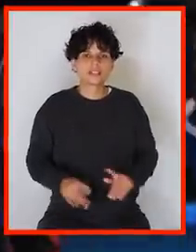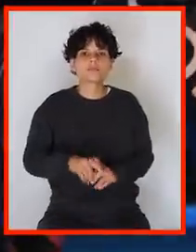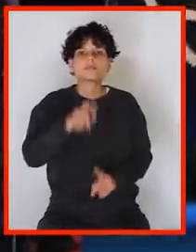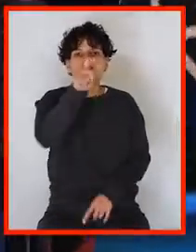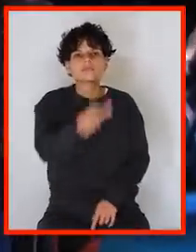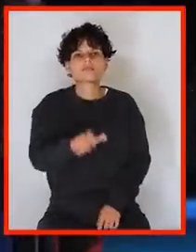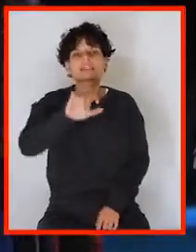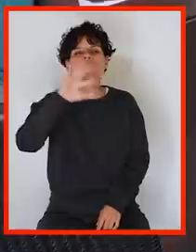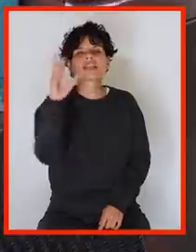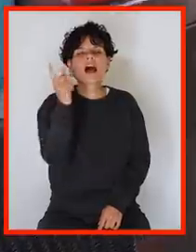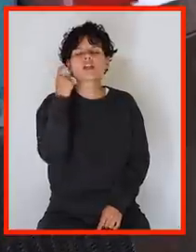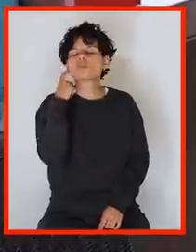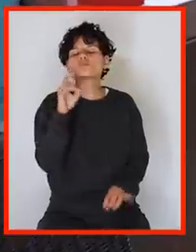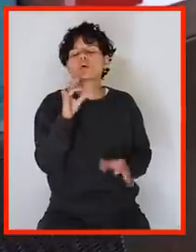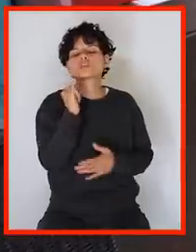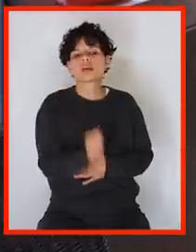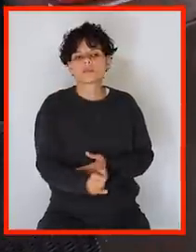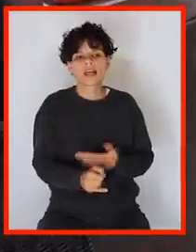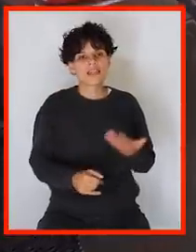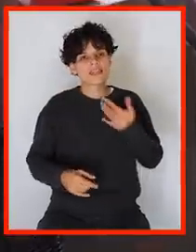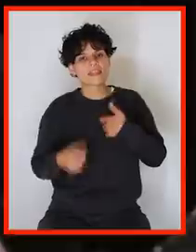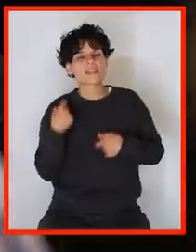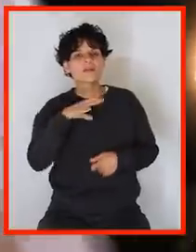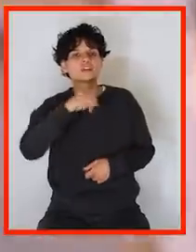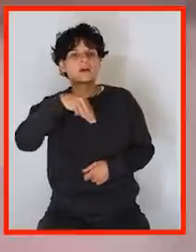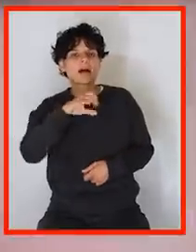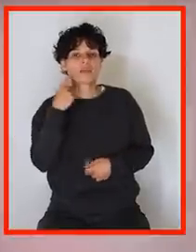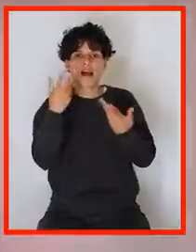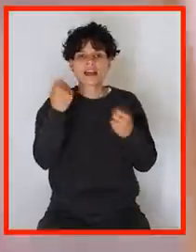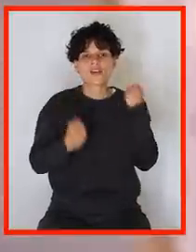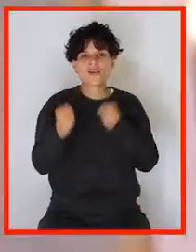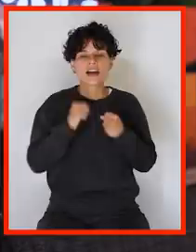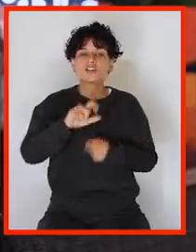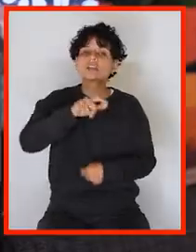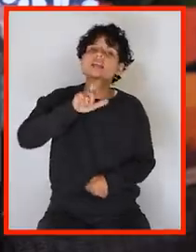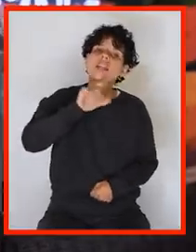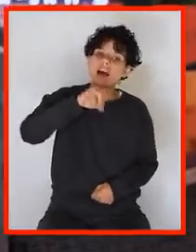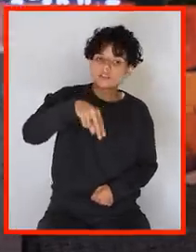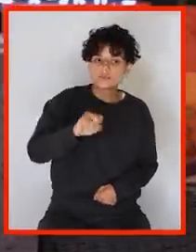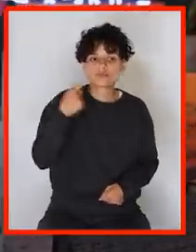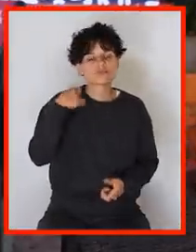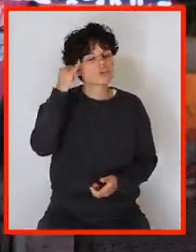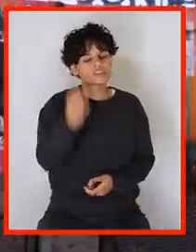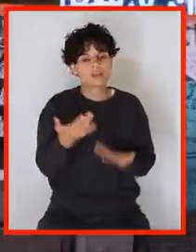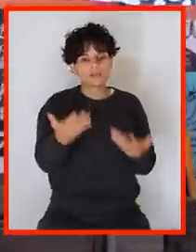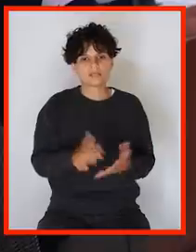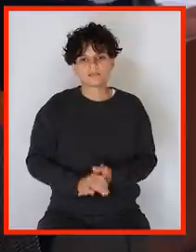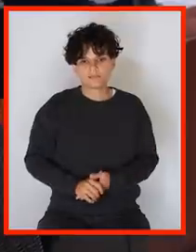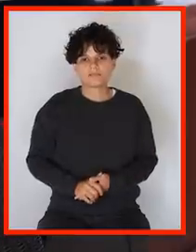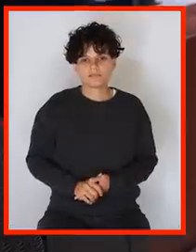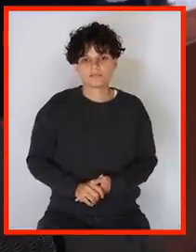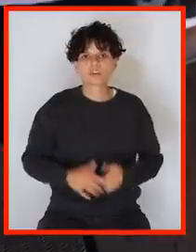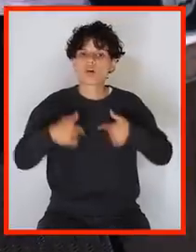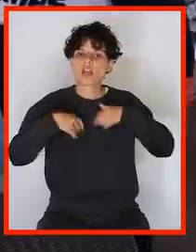Ya que no alcanzó a venir para acá, po. Dímelo, chamaco, para que lo bailen, mami. Aquí tengo por siempre. Oye, nadie se firme aquí, ¿ah? ¿Eh? Nadie se firme